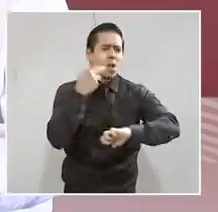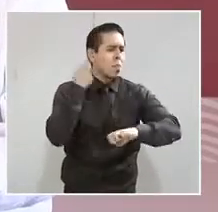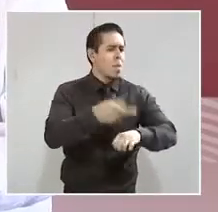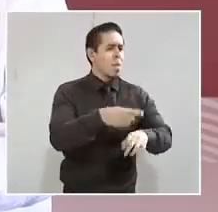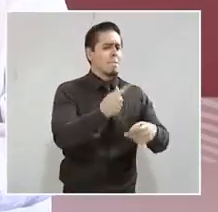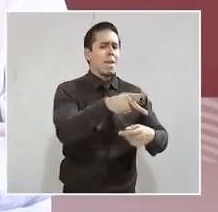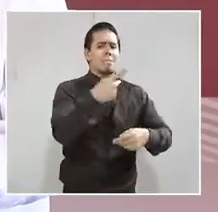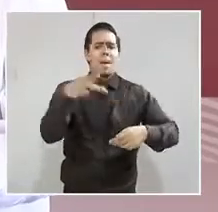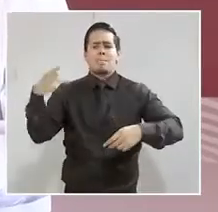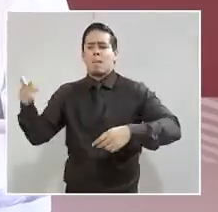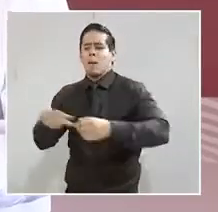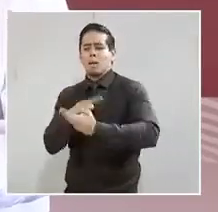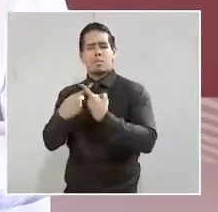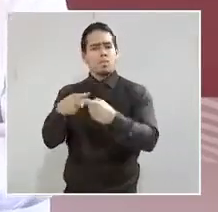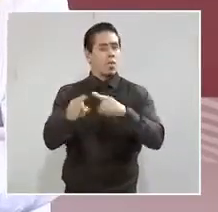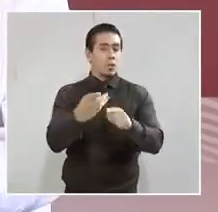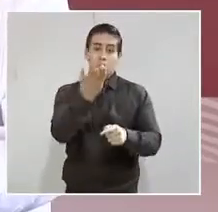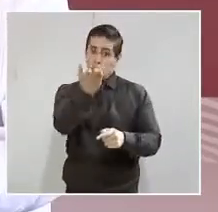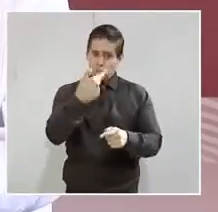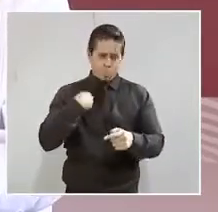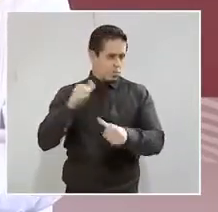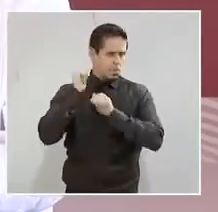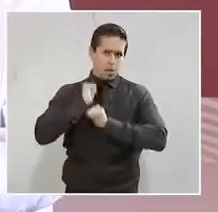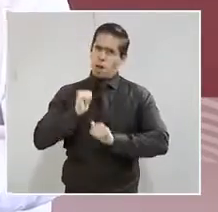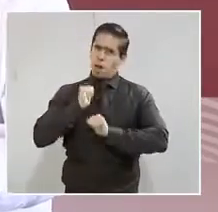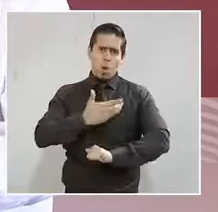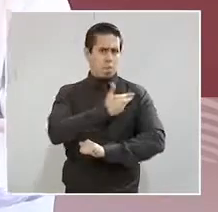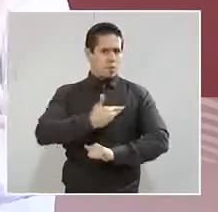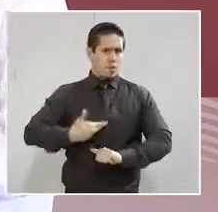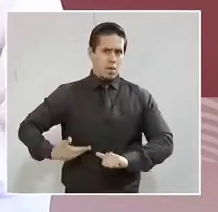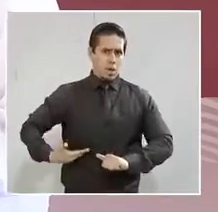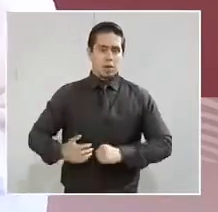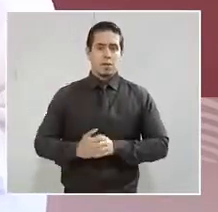las carreteras que usted me ha encargado, presidente.